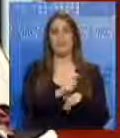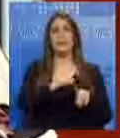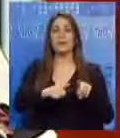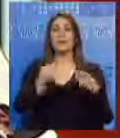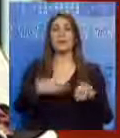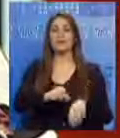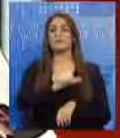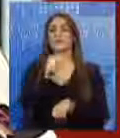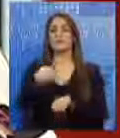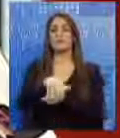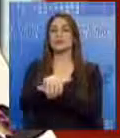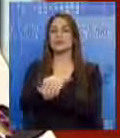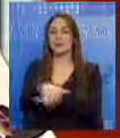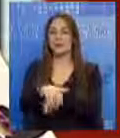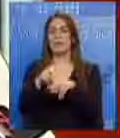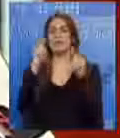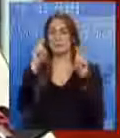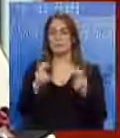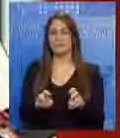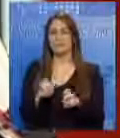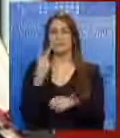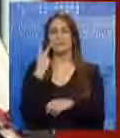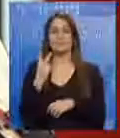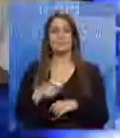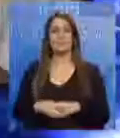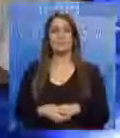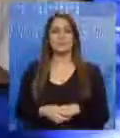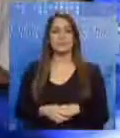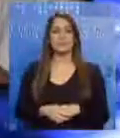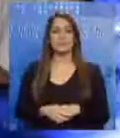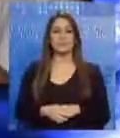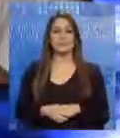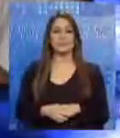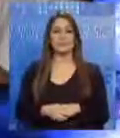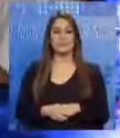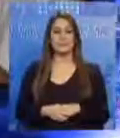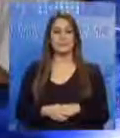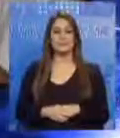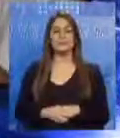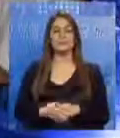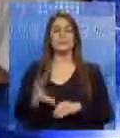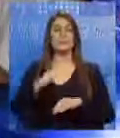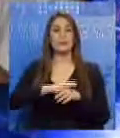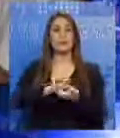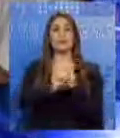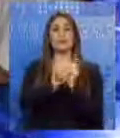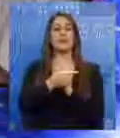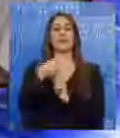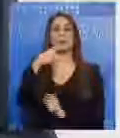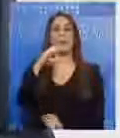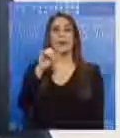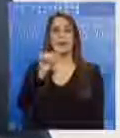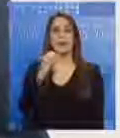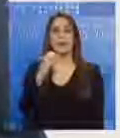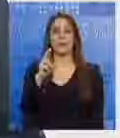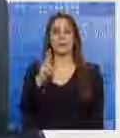anunció medidas administrativas y penales contra los responsables de la contaminación del estero salado en la ciudad de